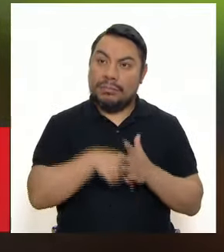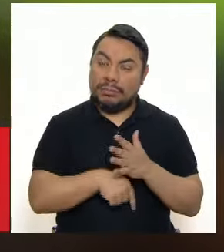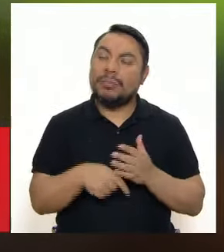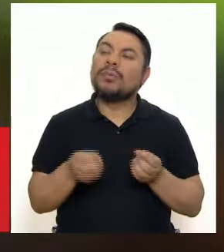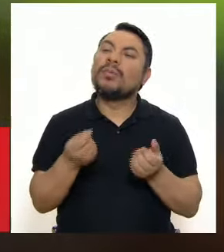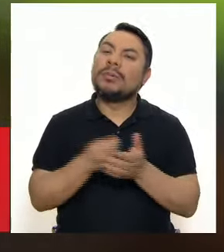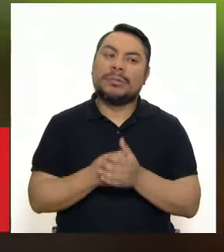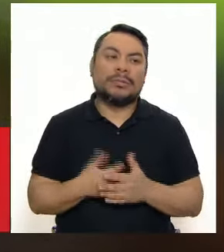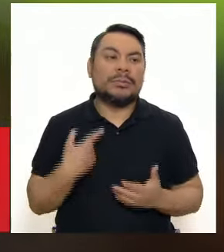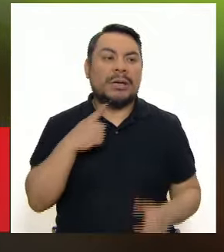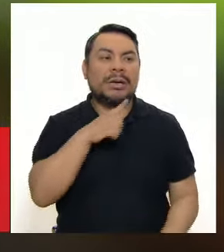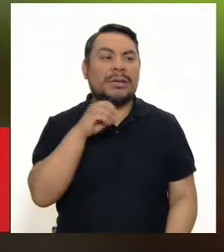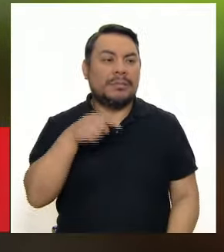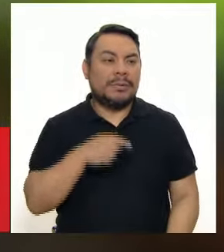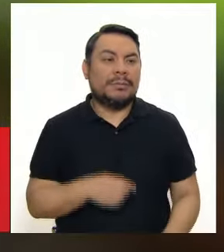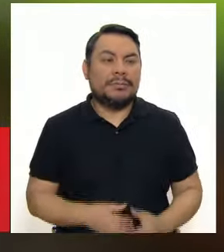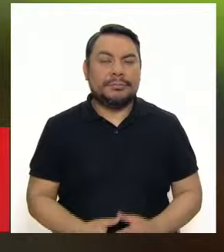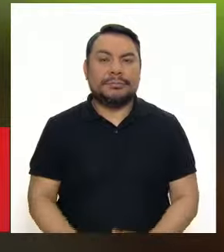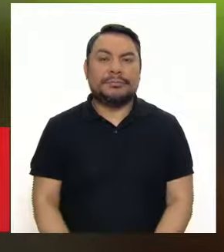100.000. ¿Y a quién iba a tomar?